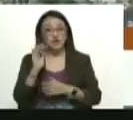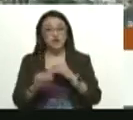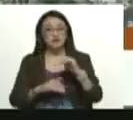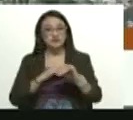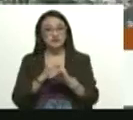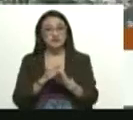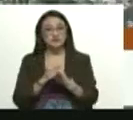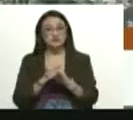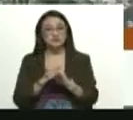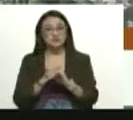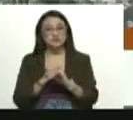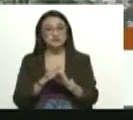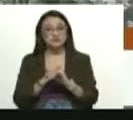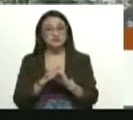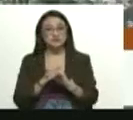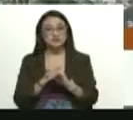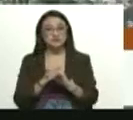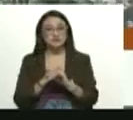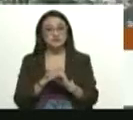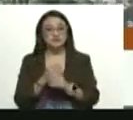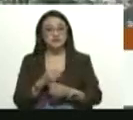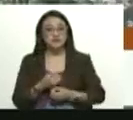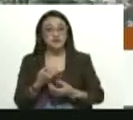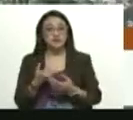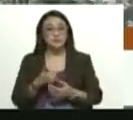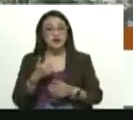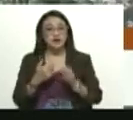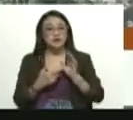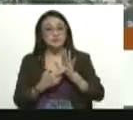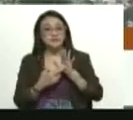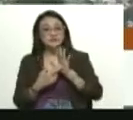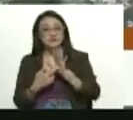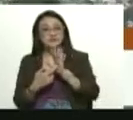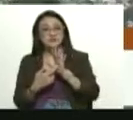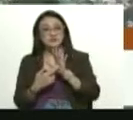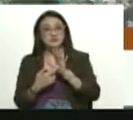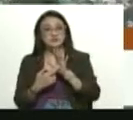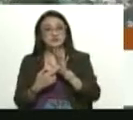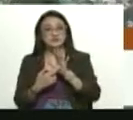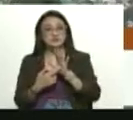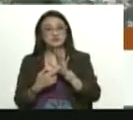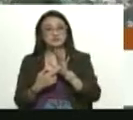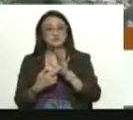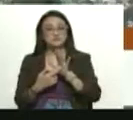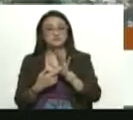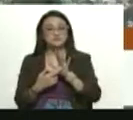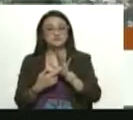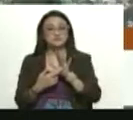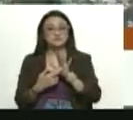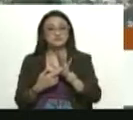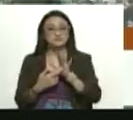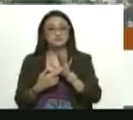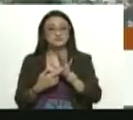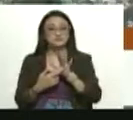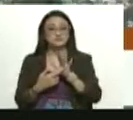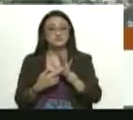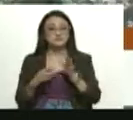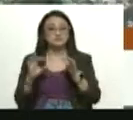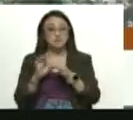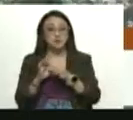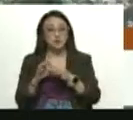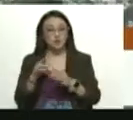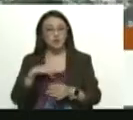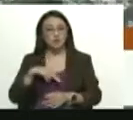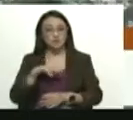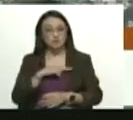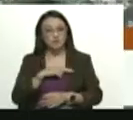internacionales. Reivindicamos más representatividad en las entidades que están relacionadas con